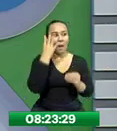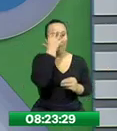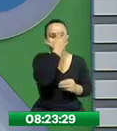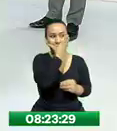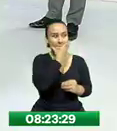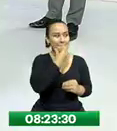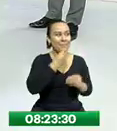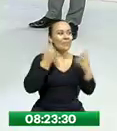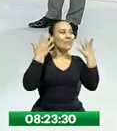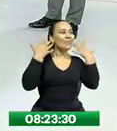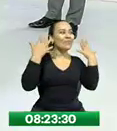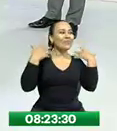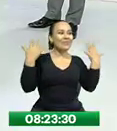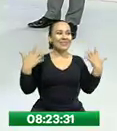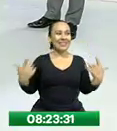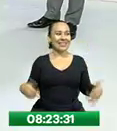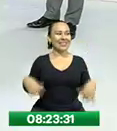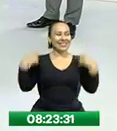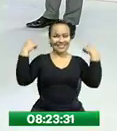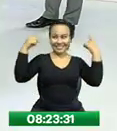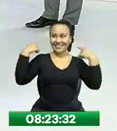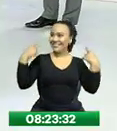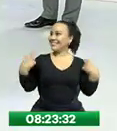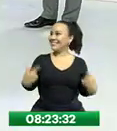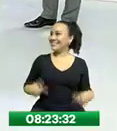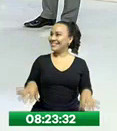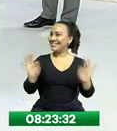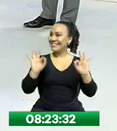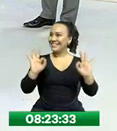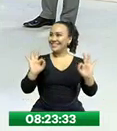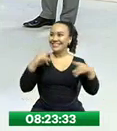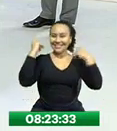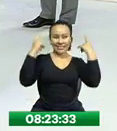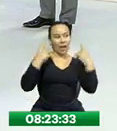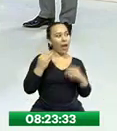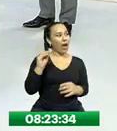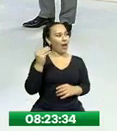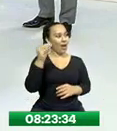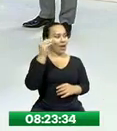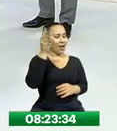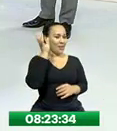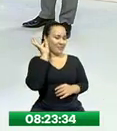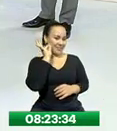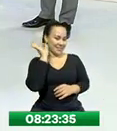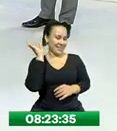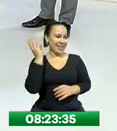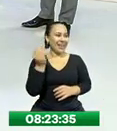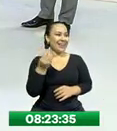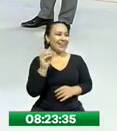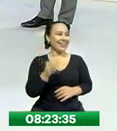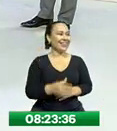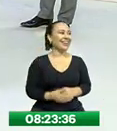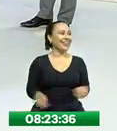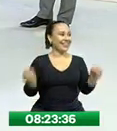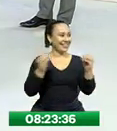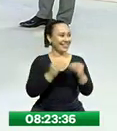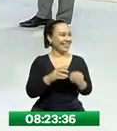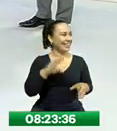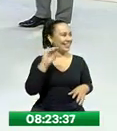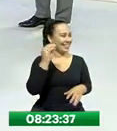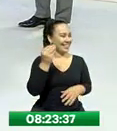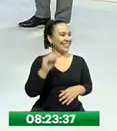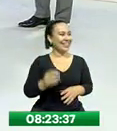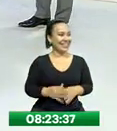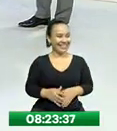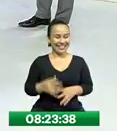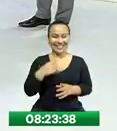Bueno, no ya, ya está. No le den piola al señor Gavilán. Es con eso, gracias. ¿Cómo se llama esto? Chorrito, que bien, me hace Lorenita. ¿Se la ve más joven? Ah, ya. Gracias. ¿Cómo se la ve? Más joven, ¿algún problema?